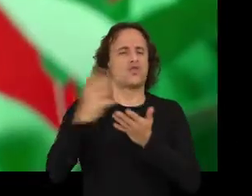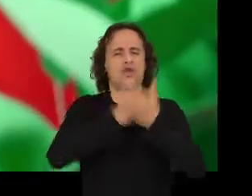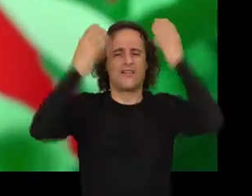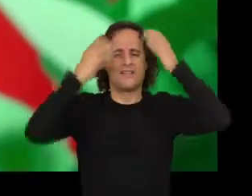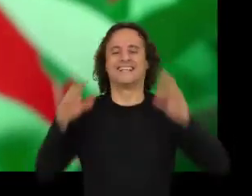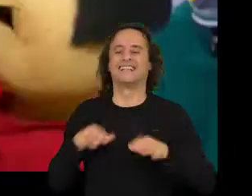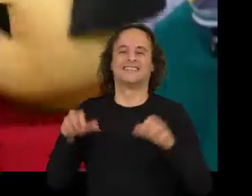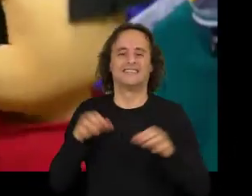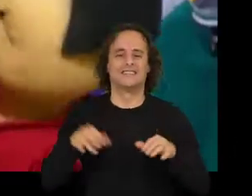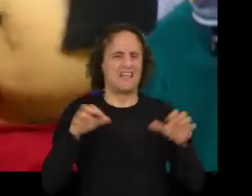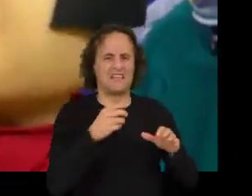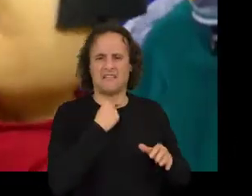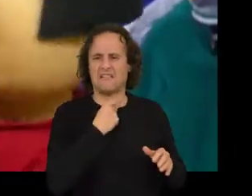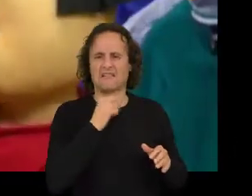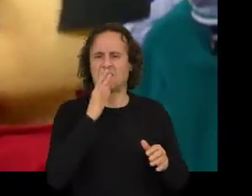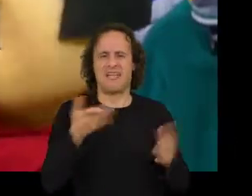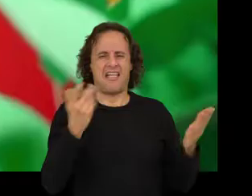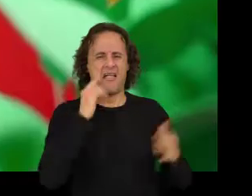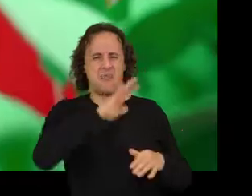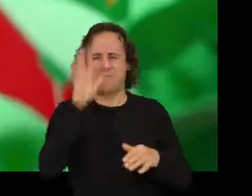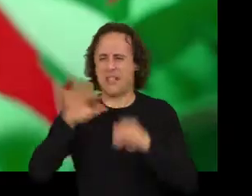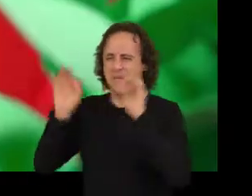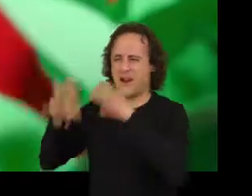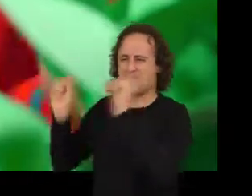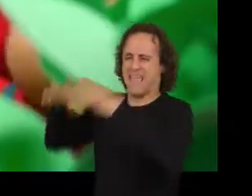Dacha risa. Pareces un mago.